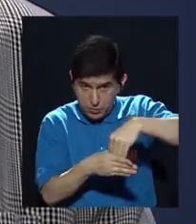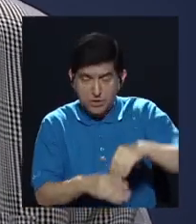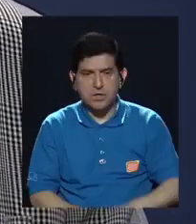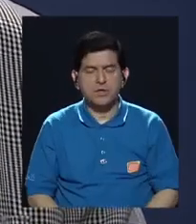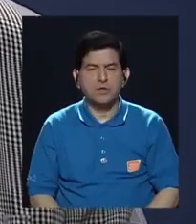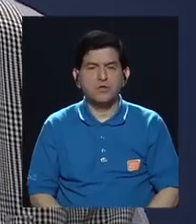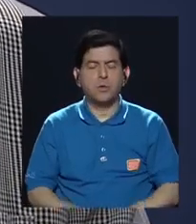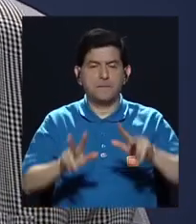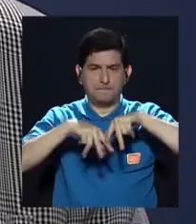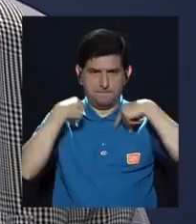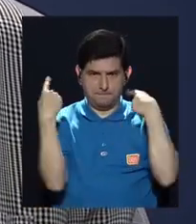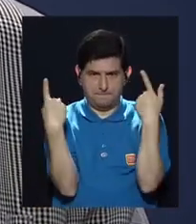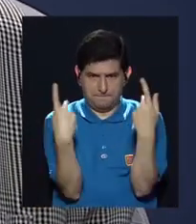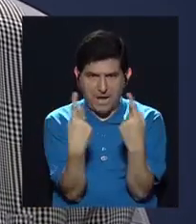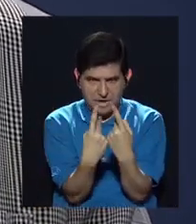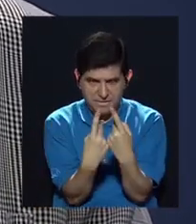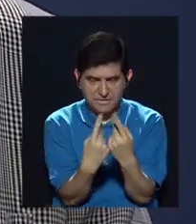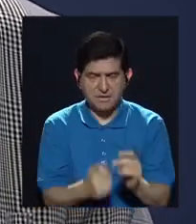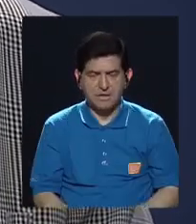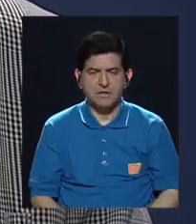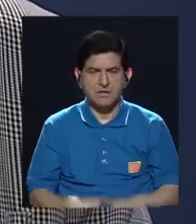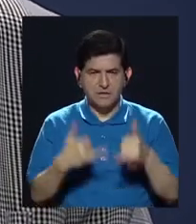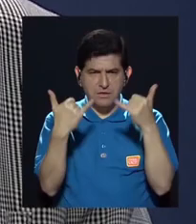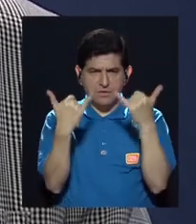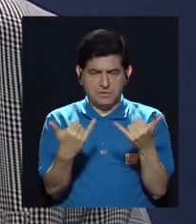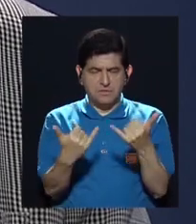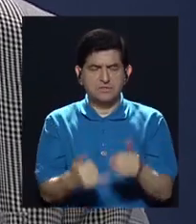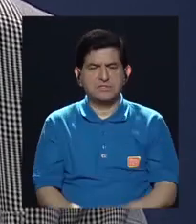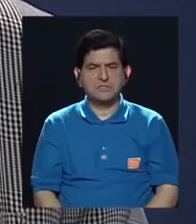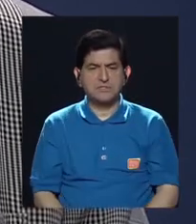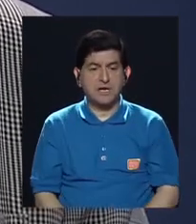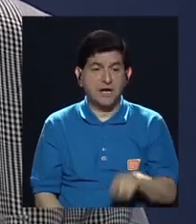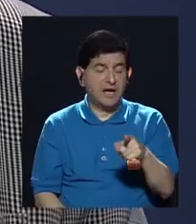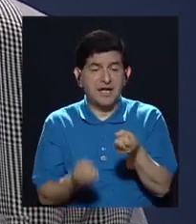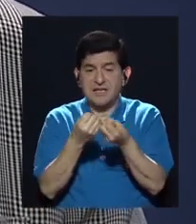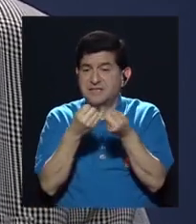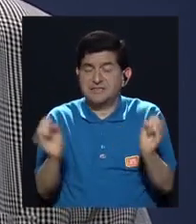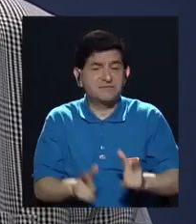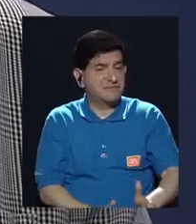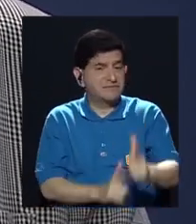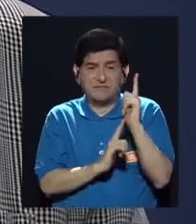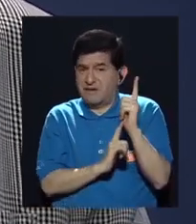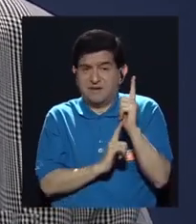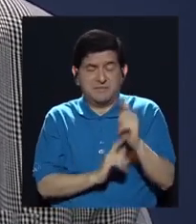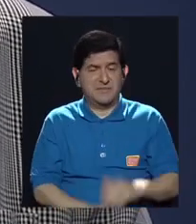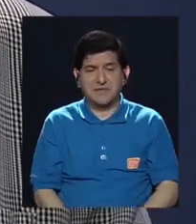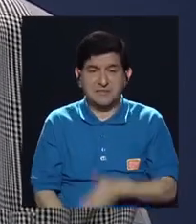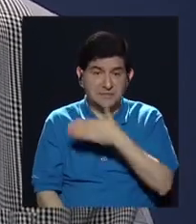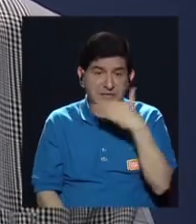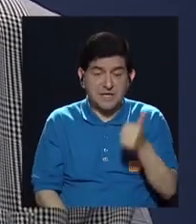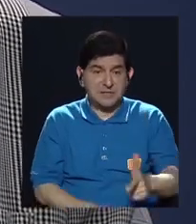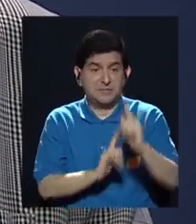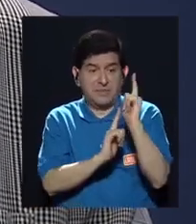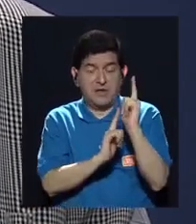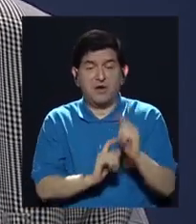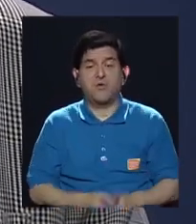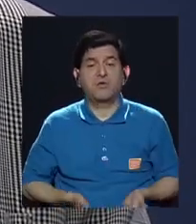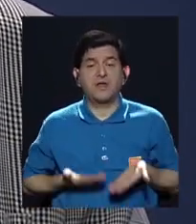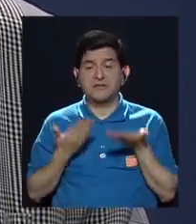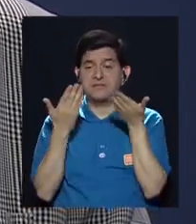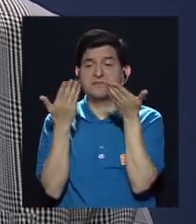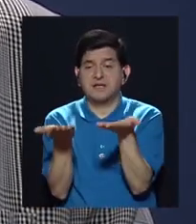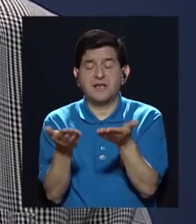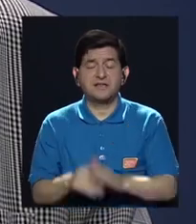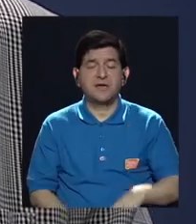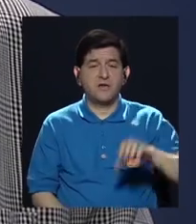el partido había quedado en buena medida desarmado. Así es. Porque las mejores armas se las habían